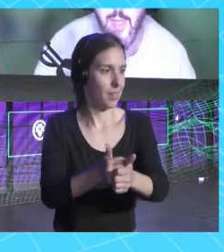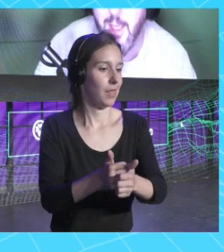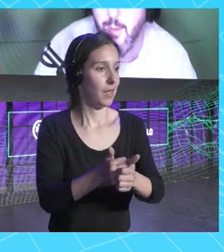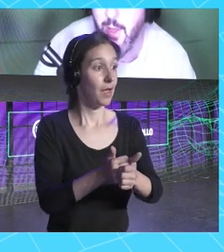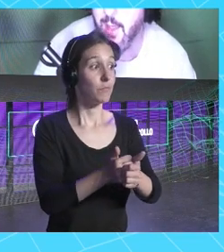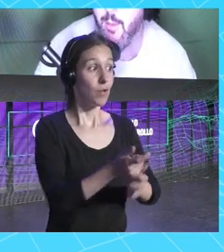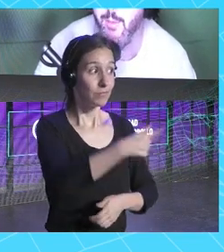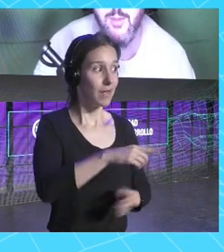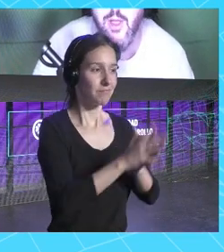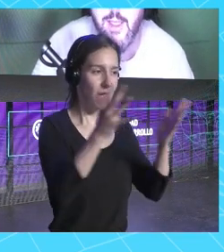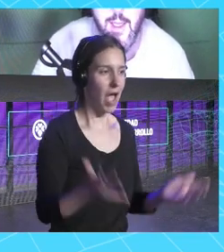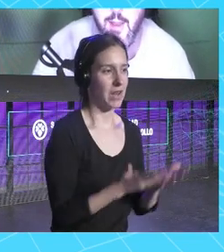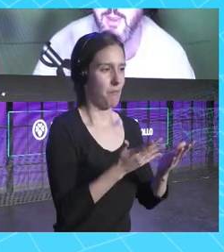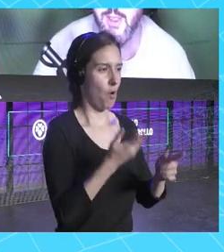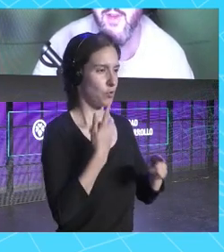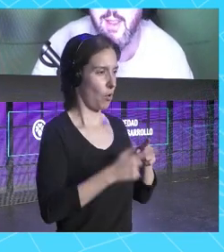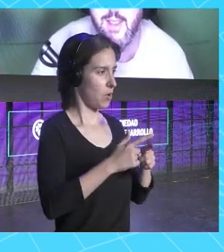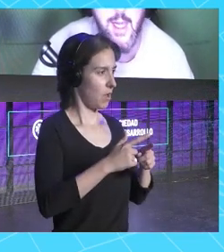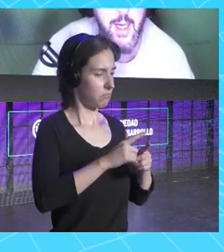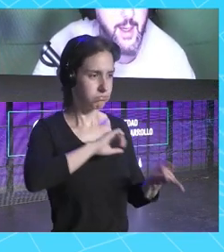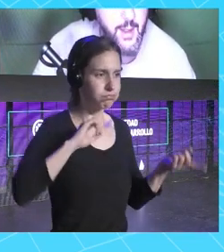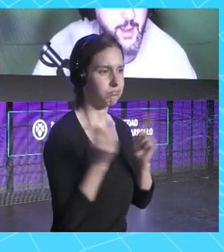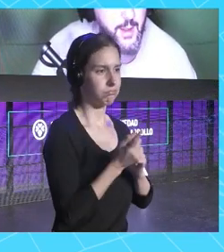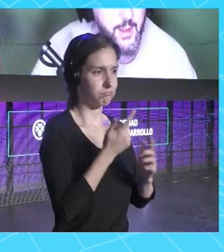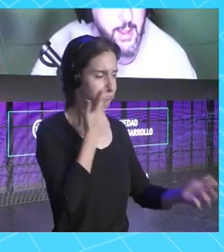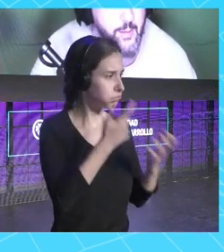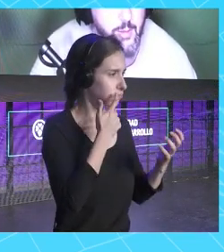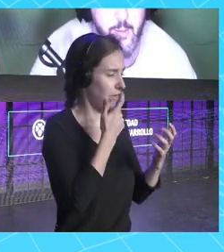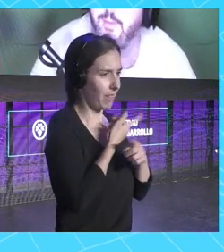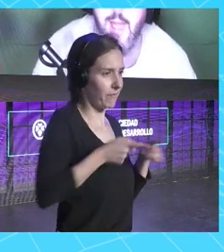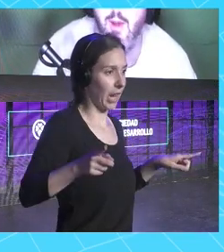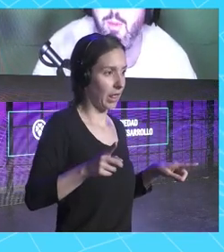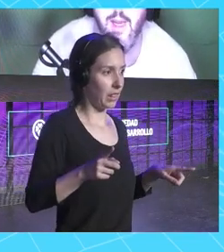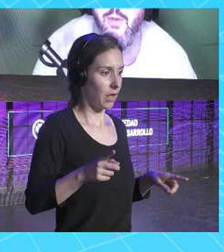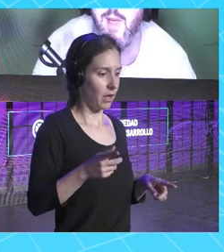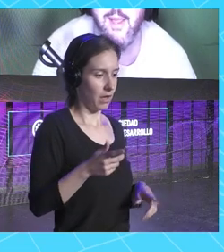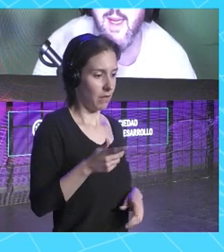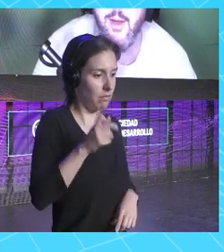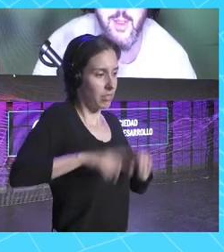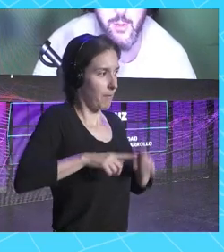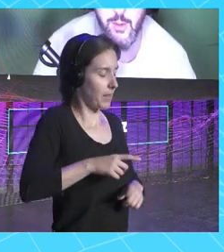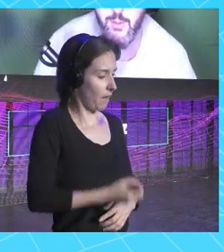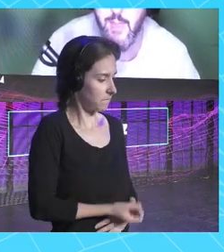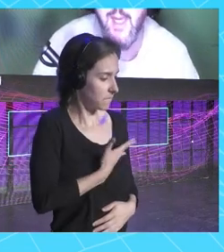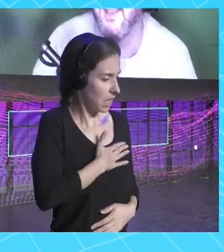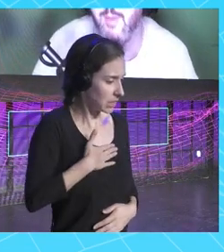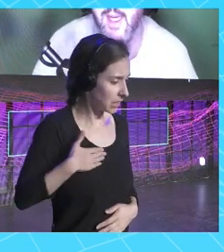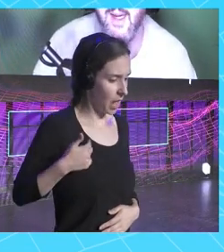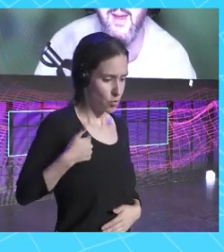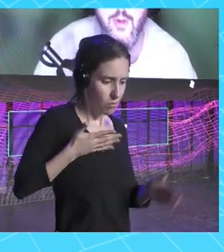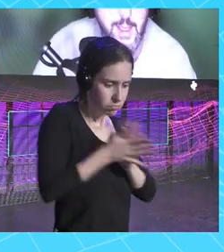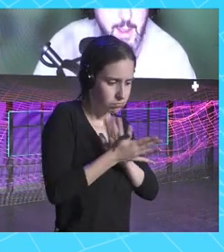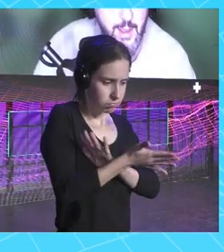os animo a que rompáis moldes acabáis cosas diferentes a que la forma que tenga lo que vosotros tengáis que explicar